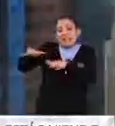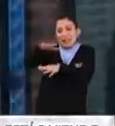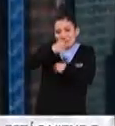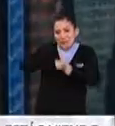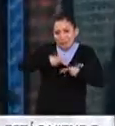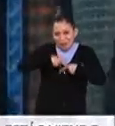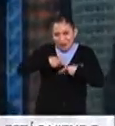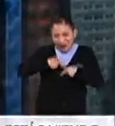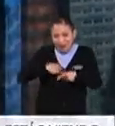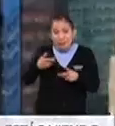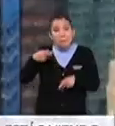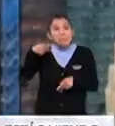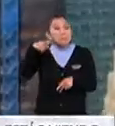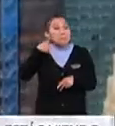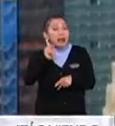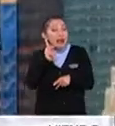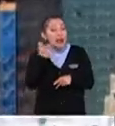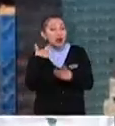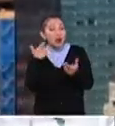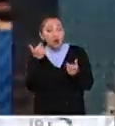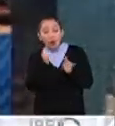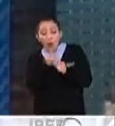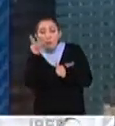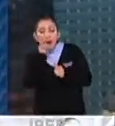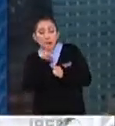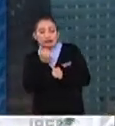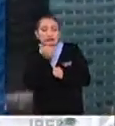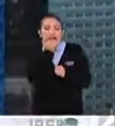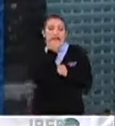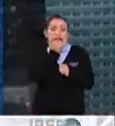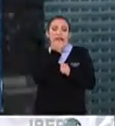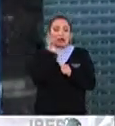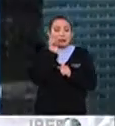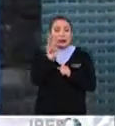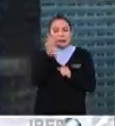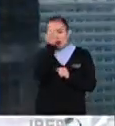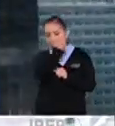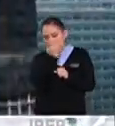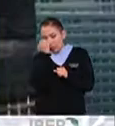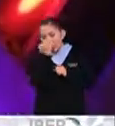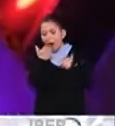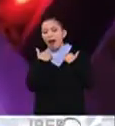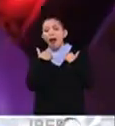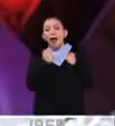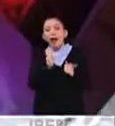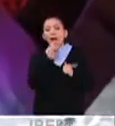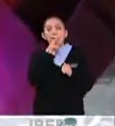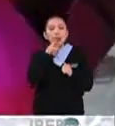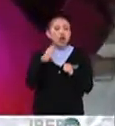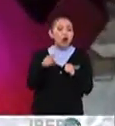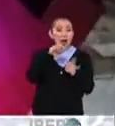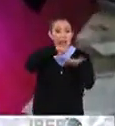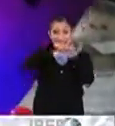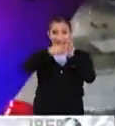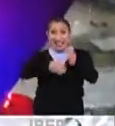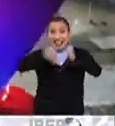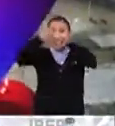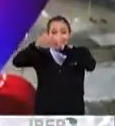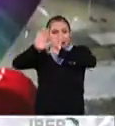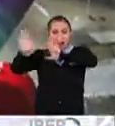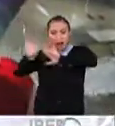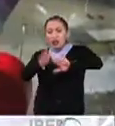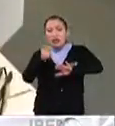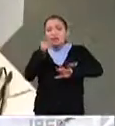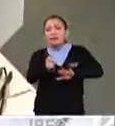las personas. Sin embargo, a través de prueba y error, hemos podido estudiar y entender más allá de la arquitectura.